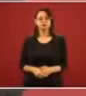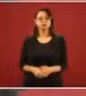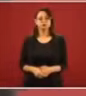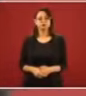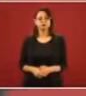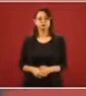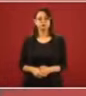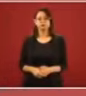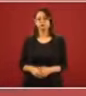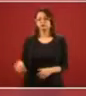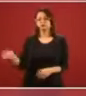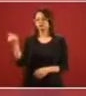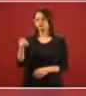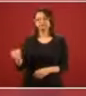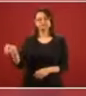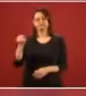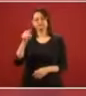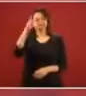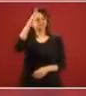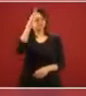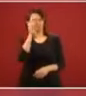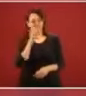pues no están conformes.